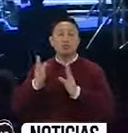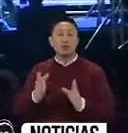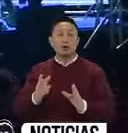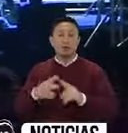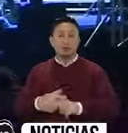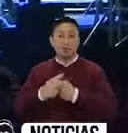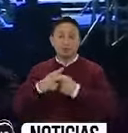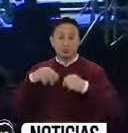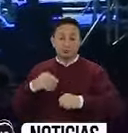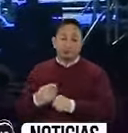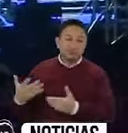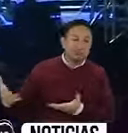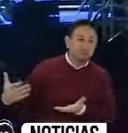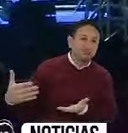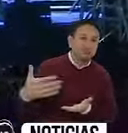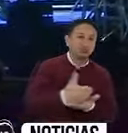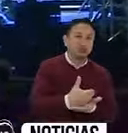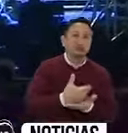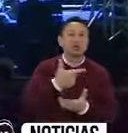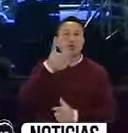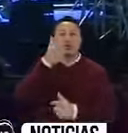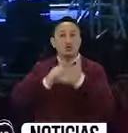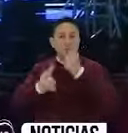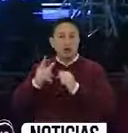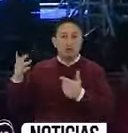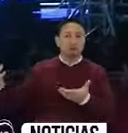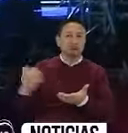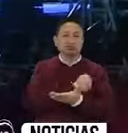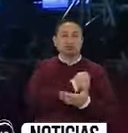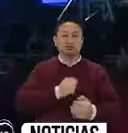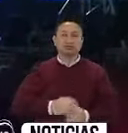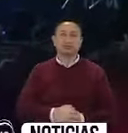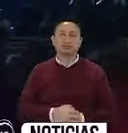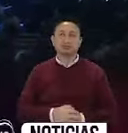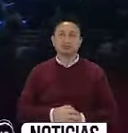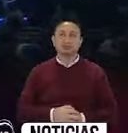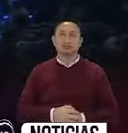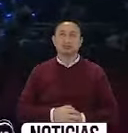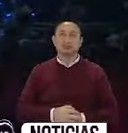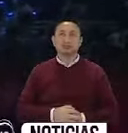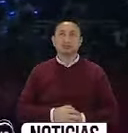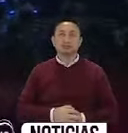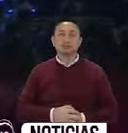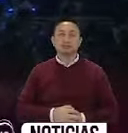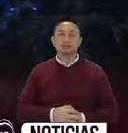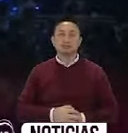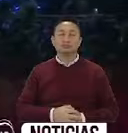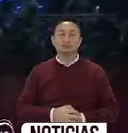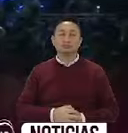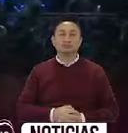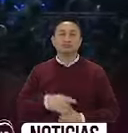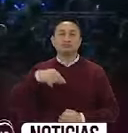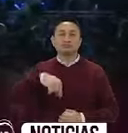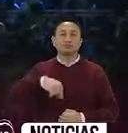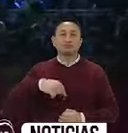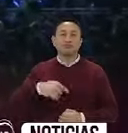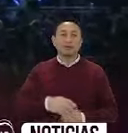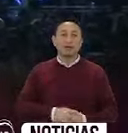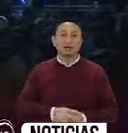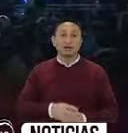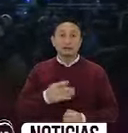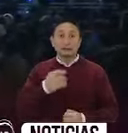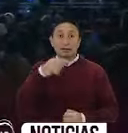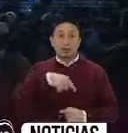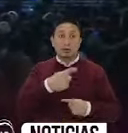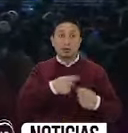han incautado varios litros de licor artesanal que iban a ser comercializados acá